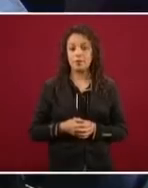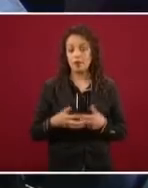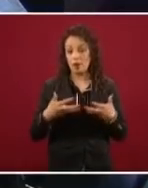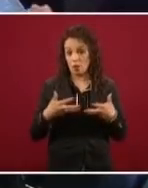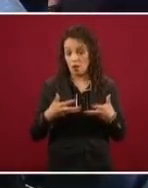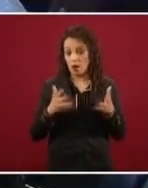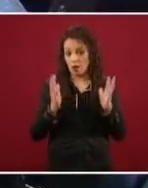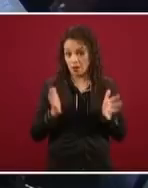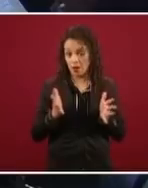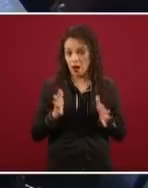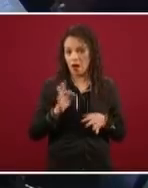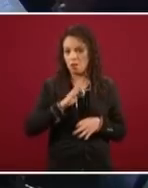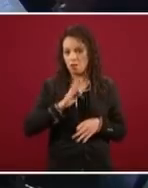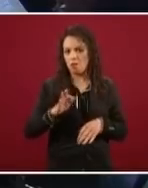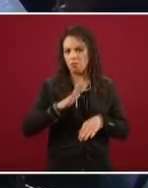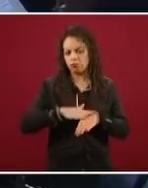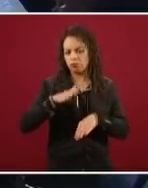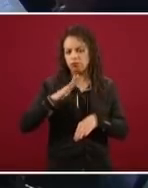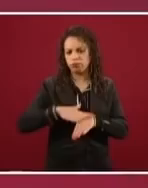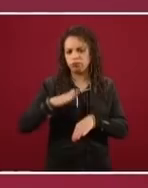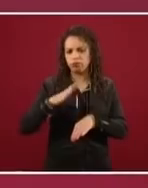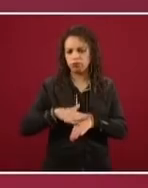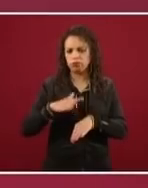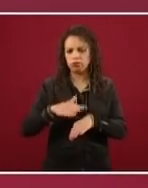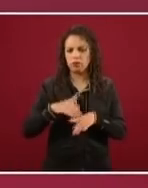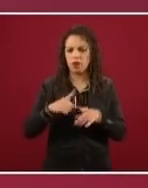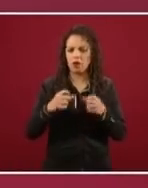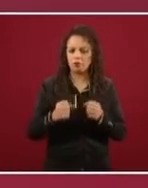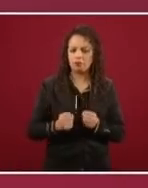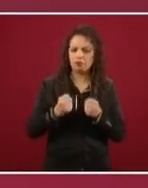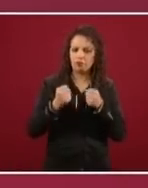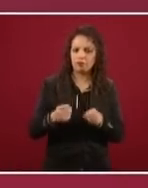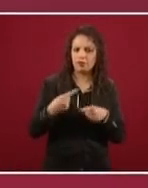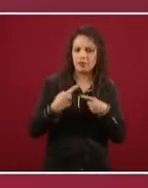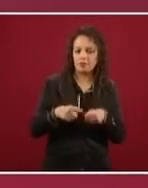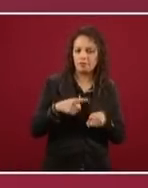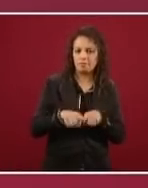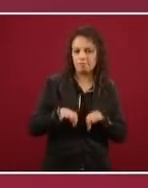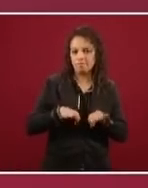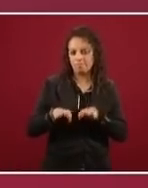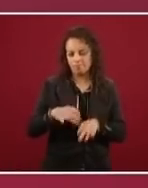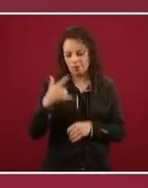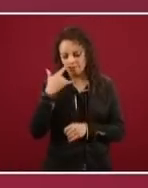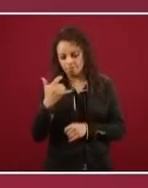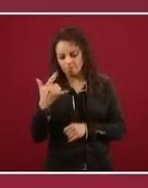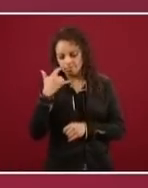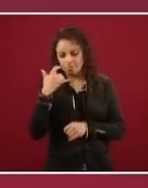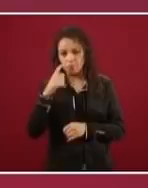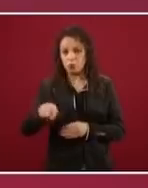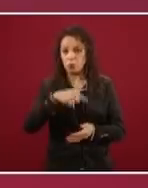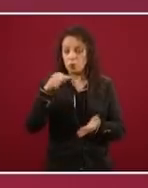fortaleciendo toda la actividad en el puerto de tuxpan